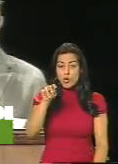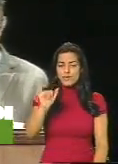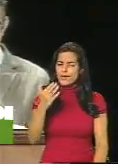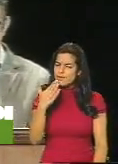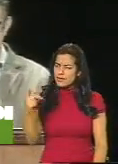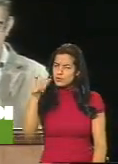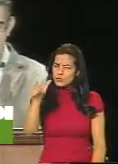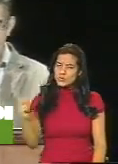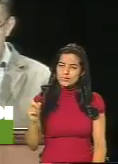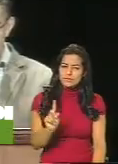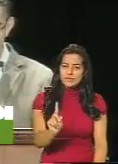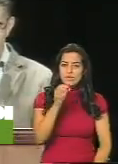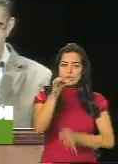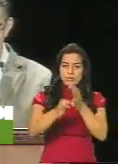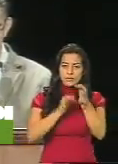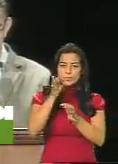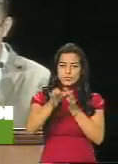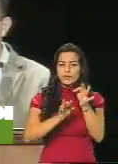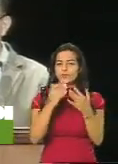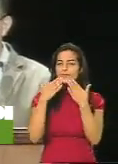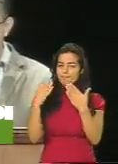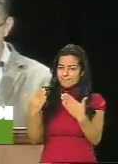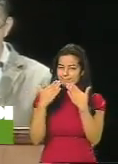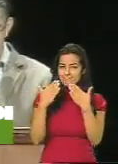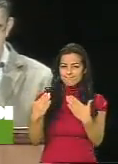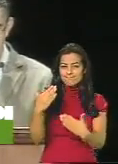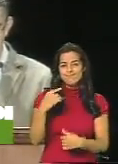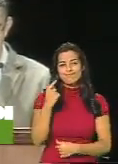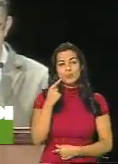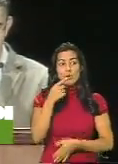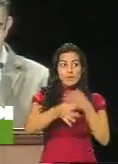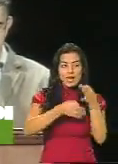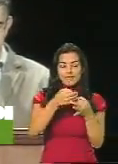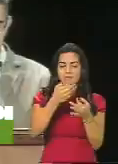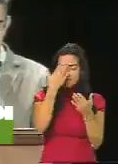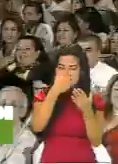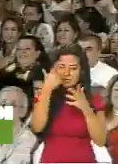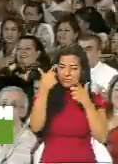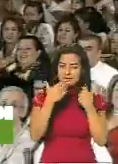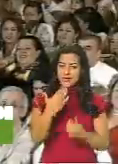tus palabras y tus consideraciones hacia el comandante presidente.